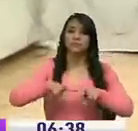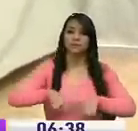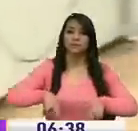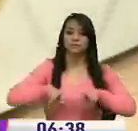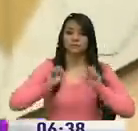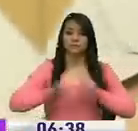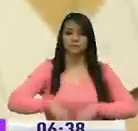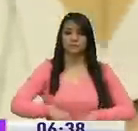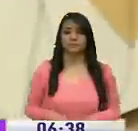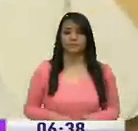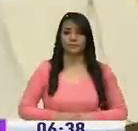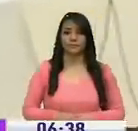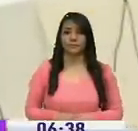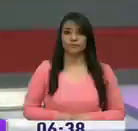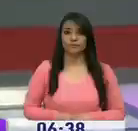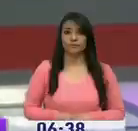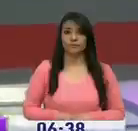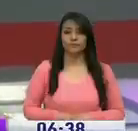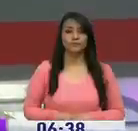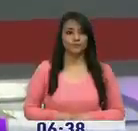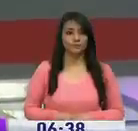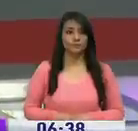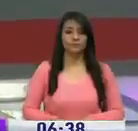informó Javier gallo